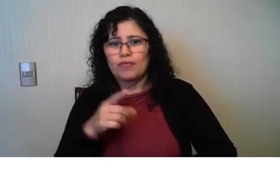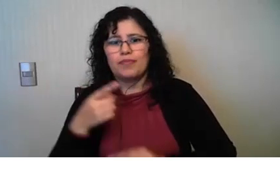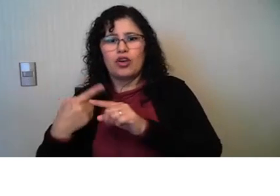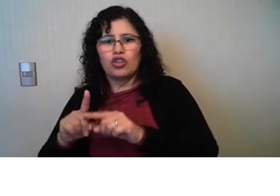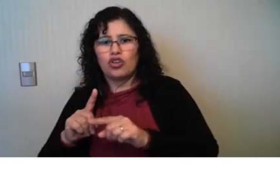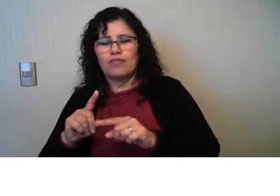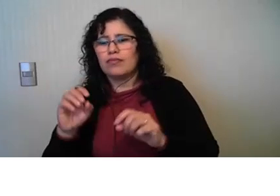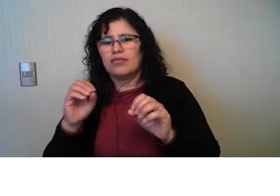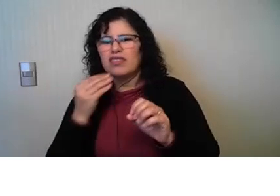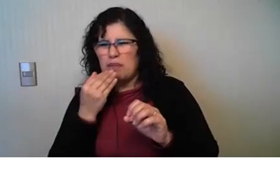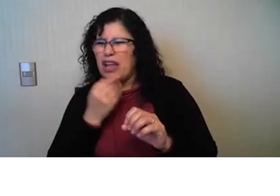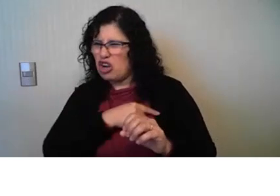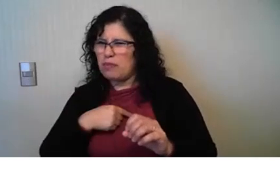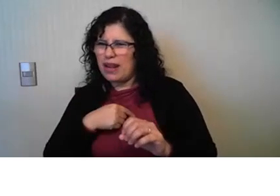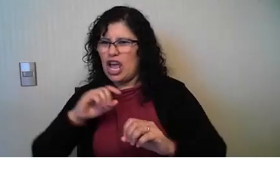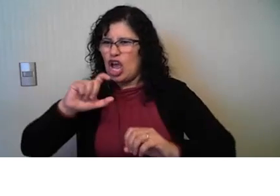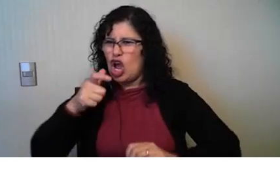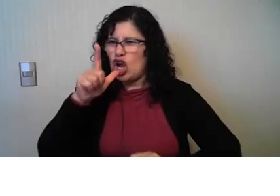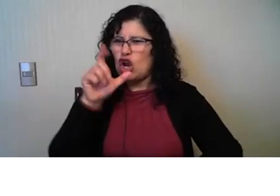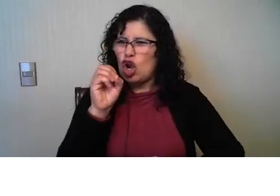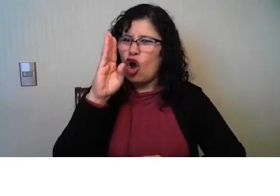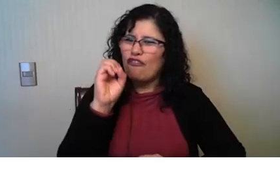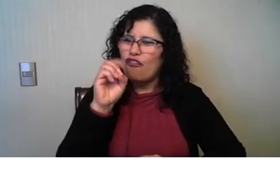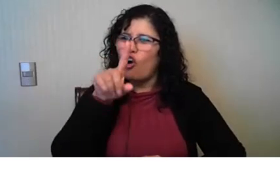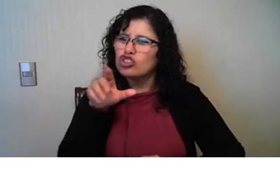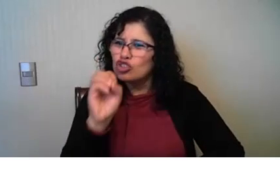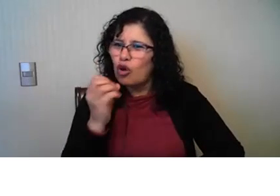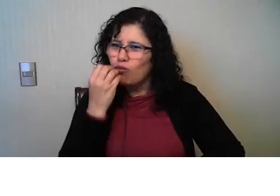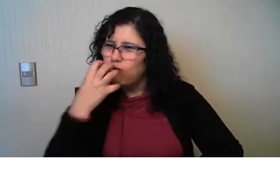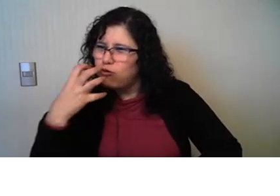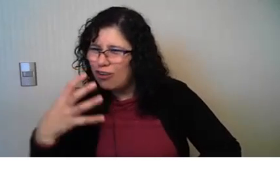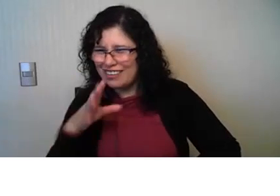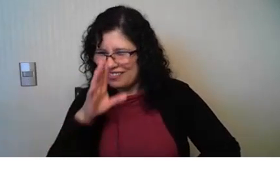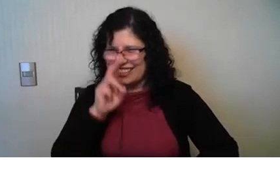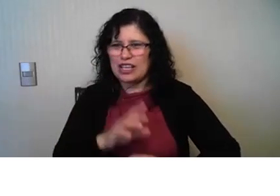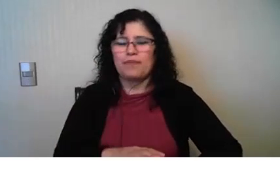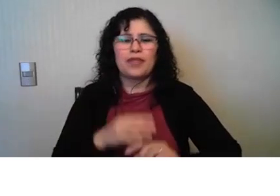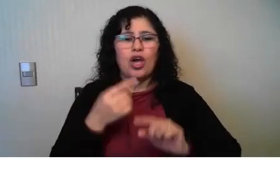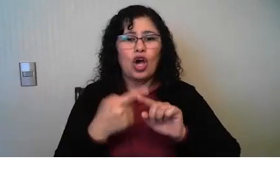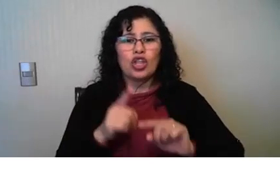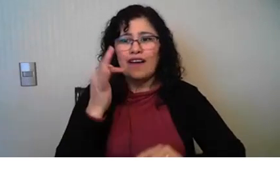emboliforme, y un núcleo del fastigio, que también lo van a conocer como núcleo del